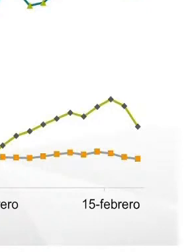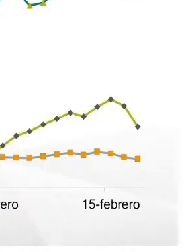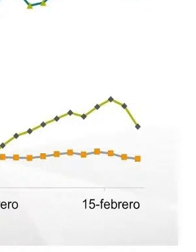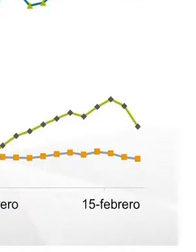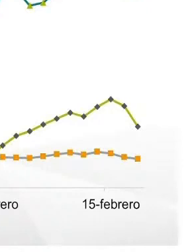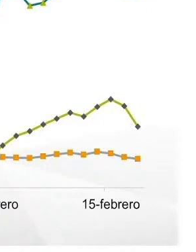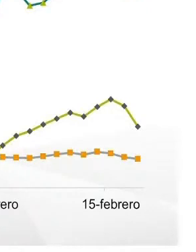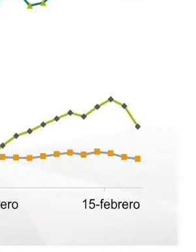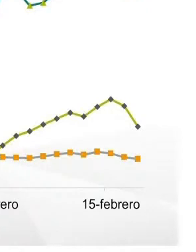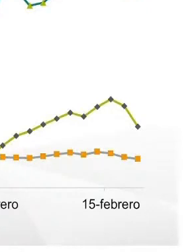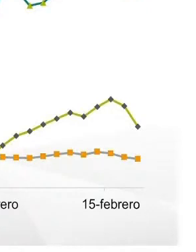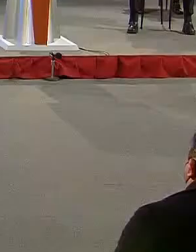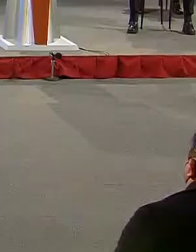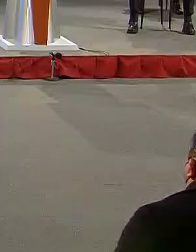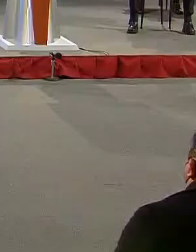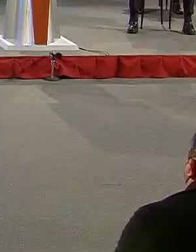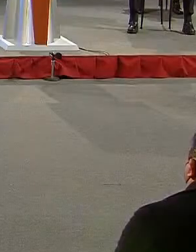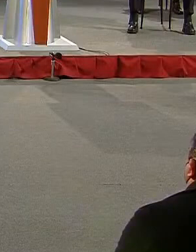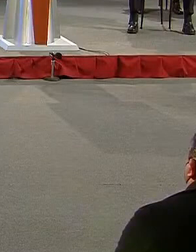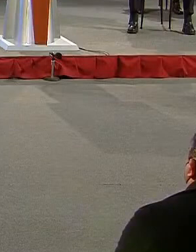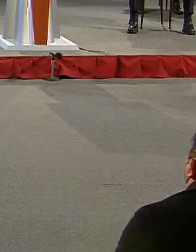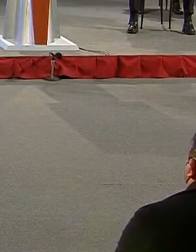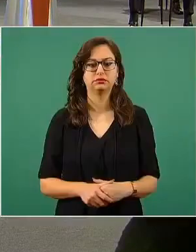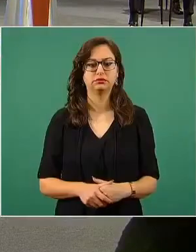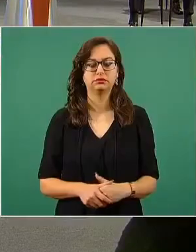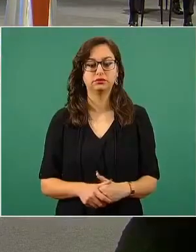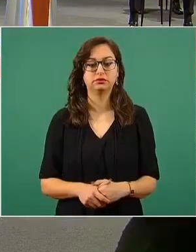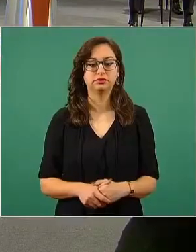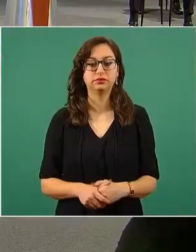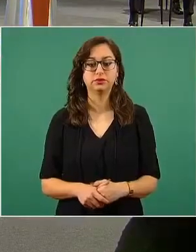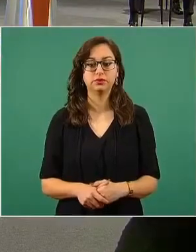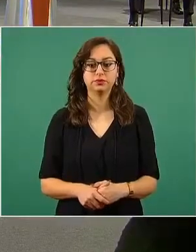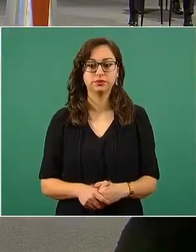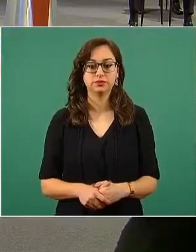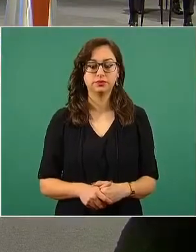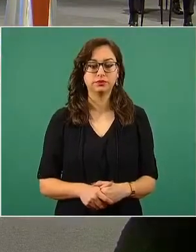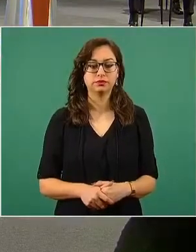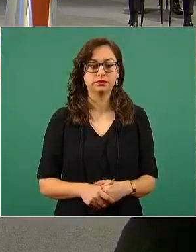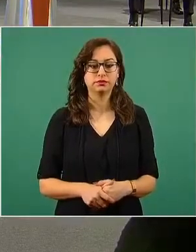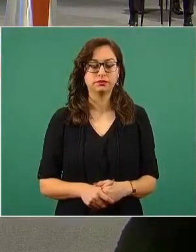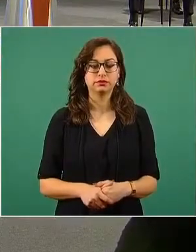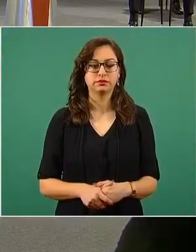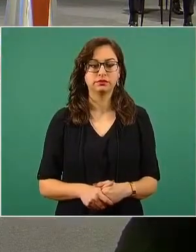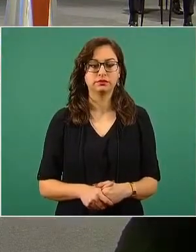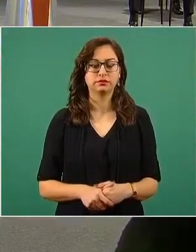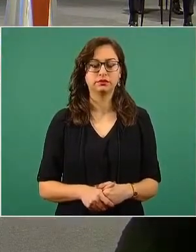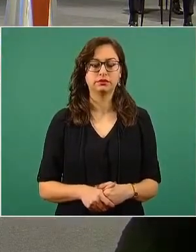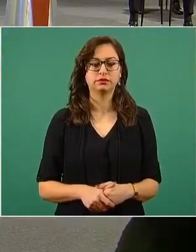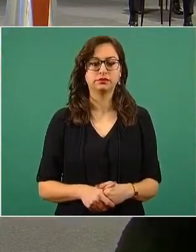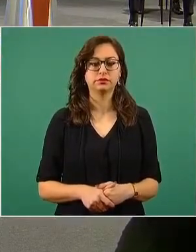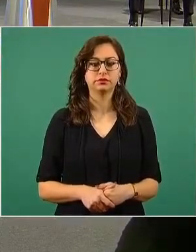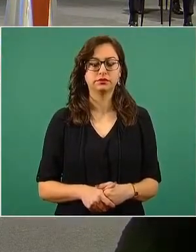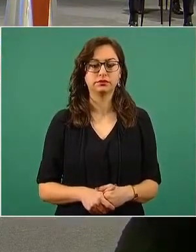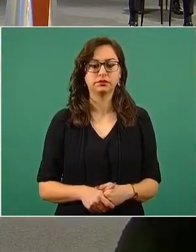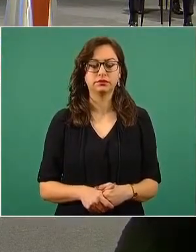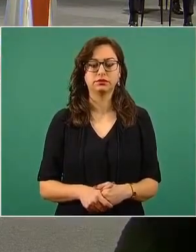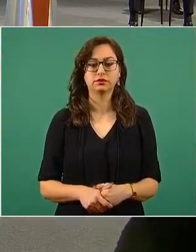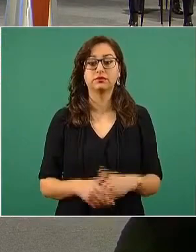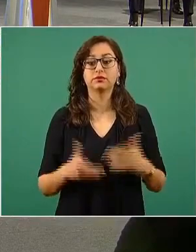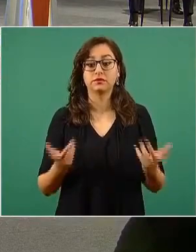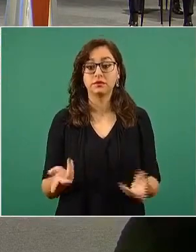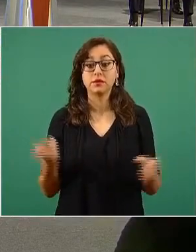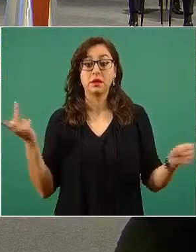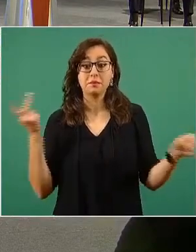los lugares o establecimientos en los Estados Unidos. ¿De qué tamaño, de qué monto estamos hablando? Pues más o menos lo que consume México, el